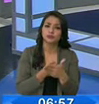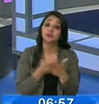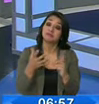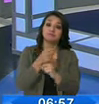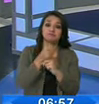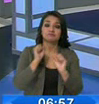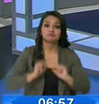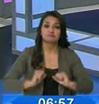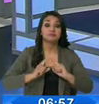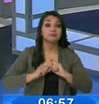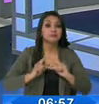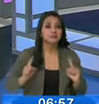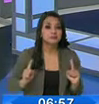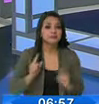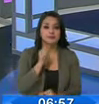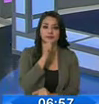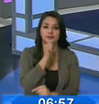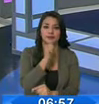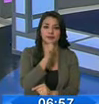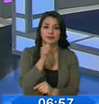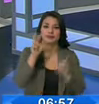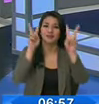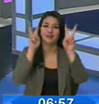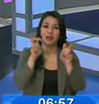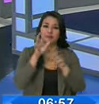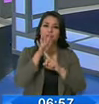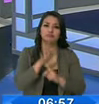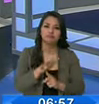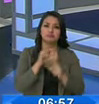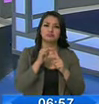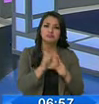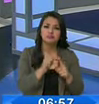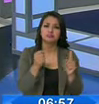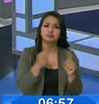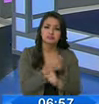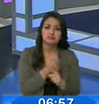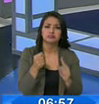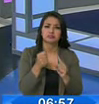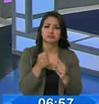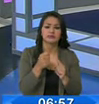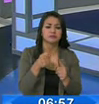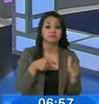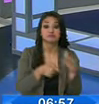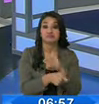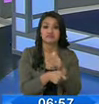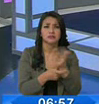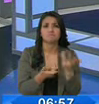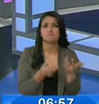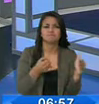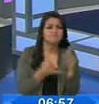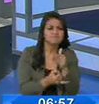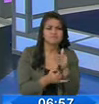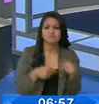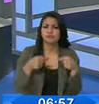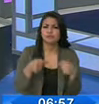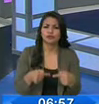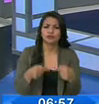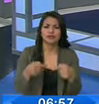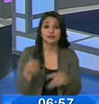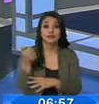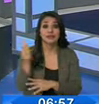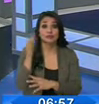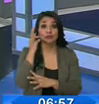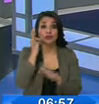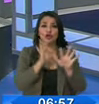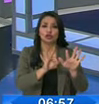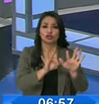Pero igualmente, el tema de la violencia, todos los días. 8 de cada 10. 8 de cada 10. Todos los días. Así que